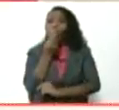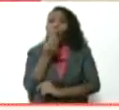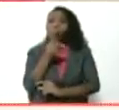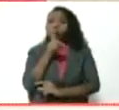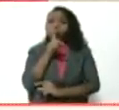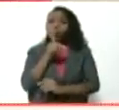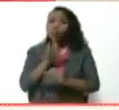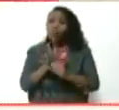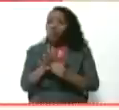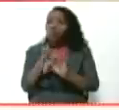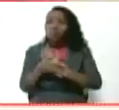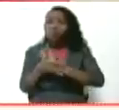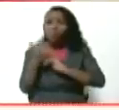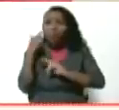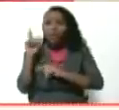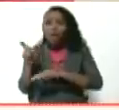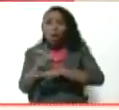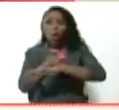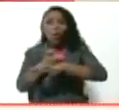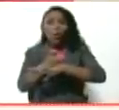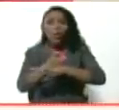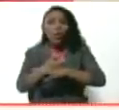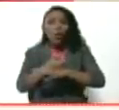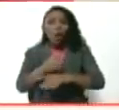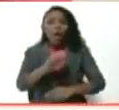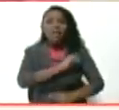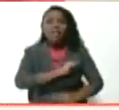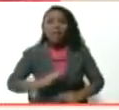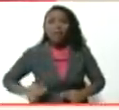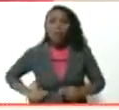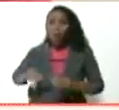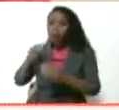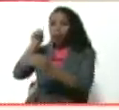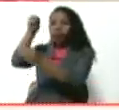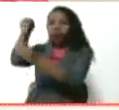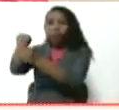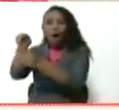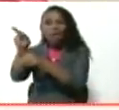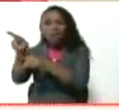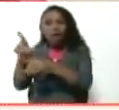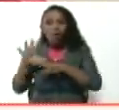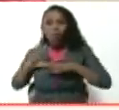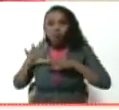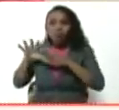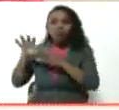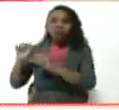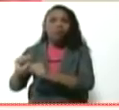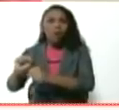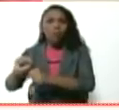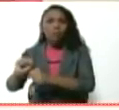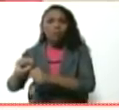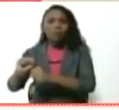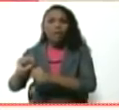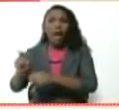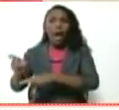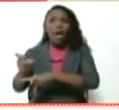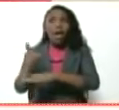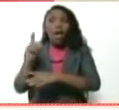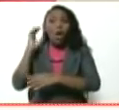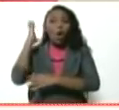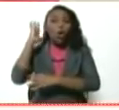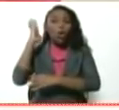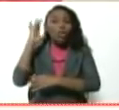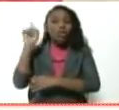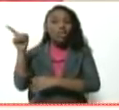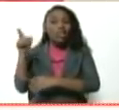lo que hizo el loco que gobierna El Salvador, que metió y tomó por asalto el Congreso de El